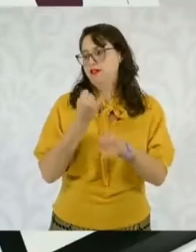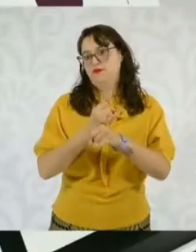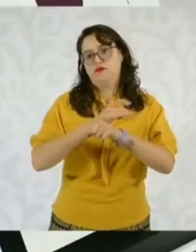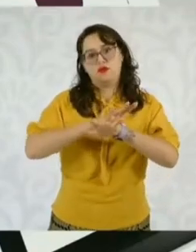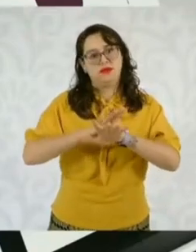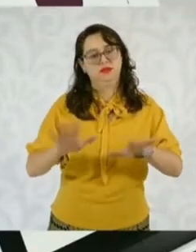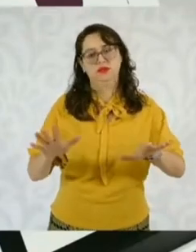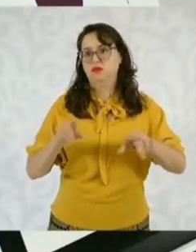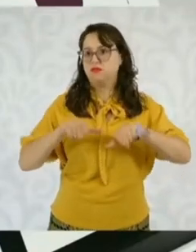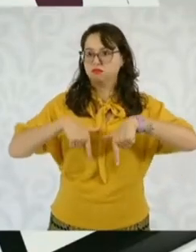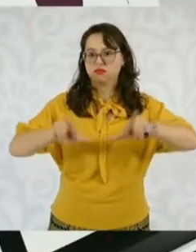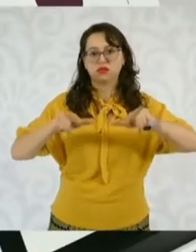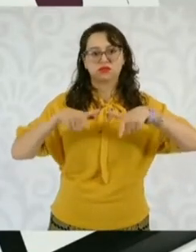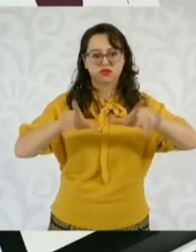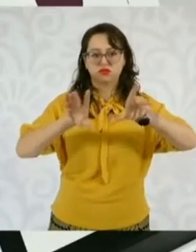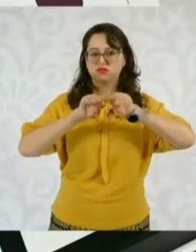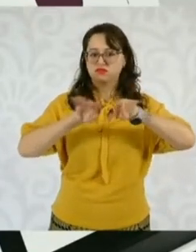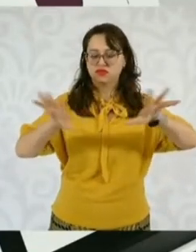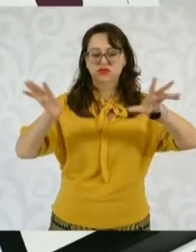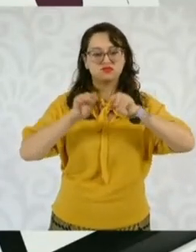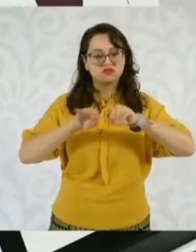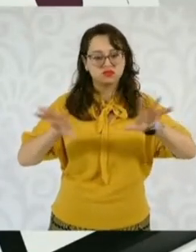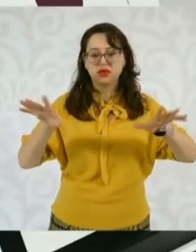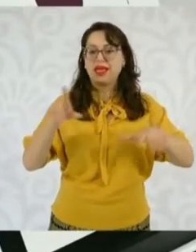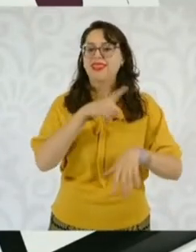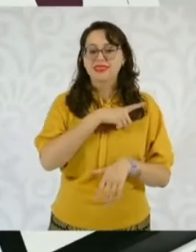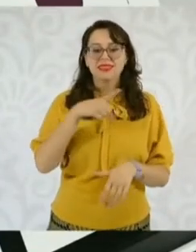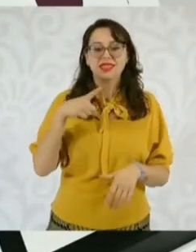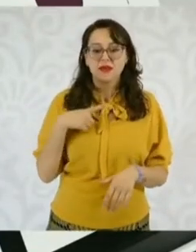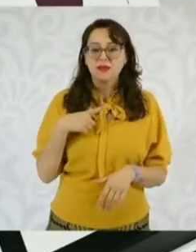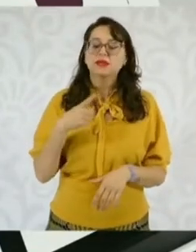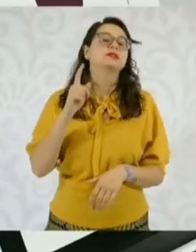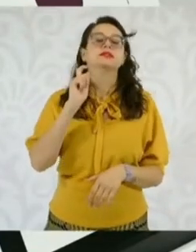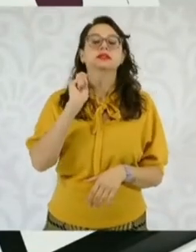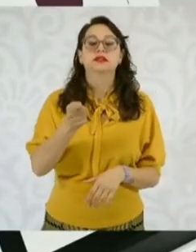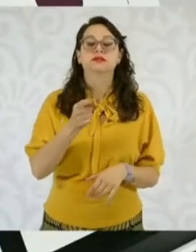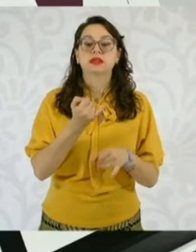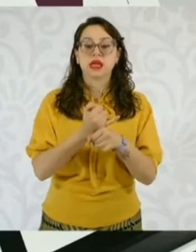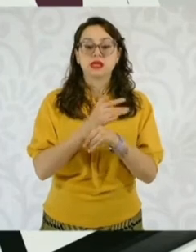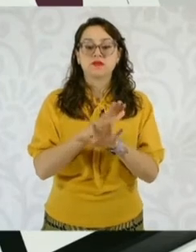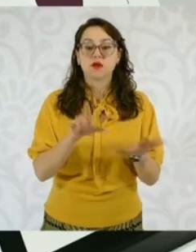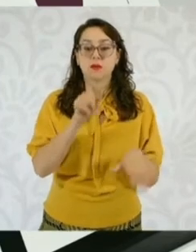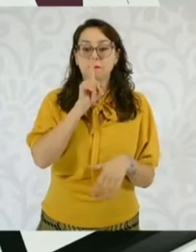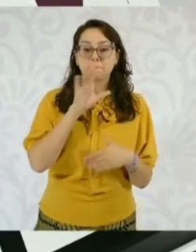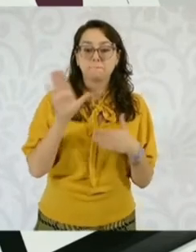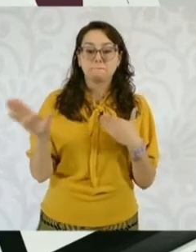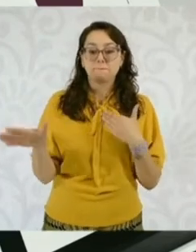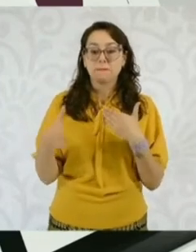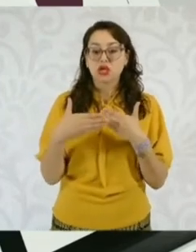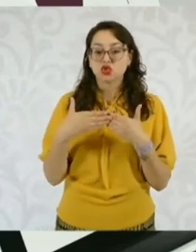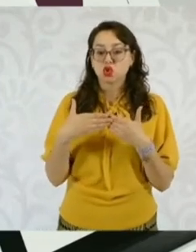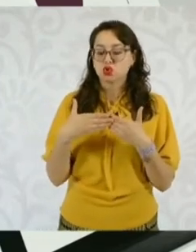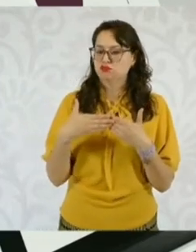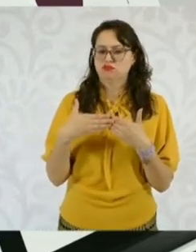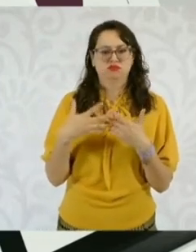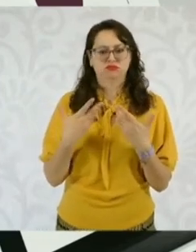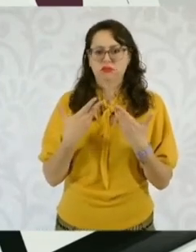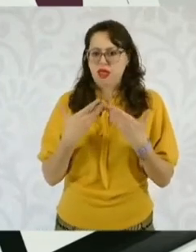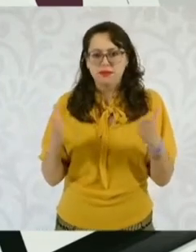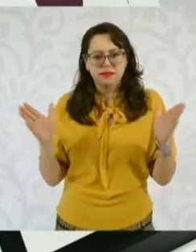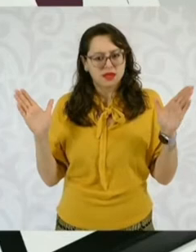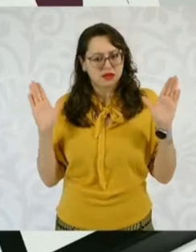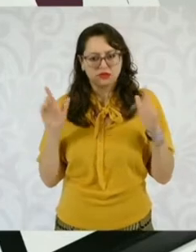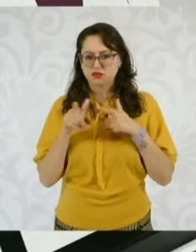el derecho a la información, por lo tanto, no se restringe ni se limita nada de lo que ya ha sido público en información.